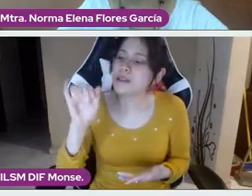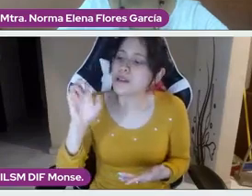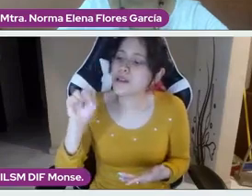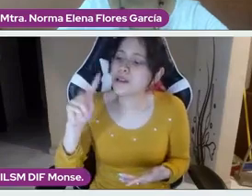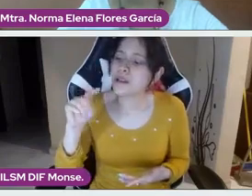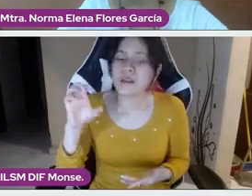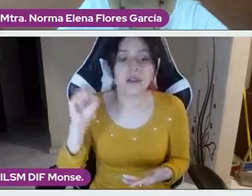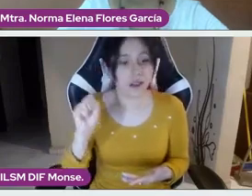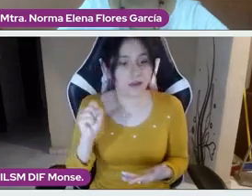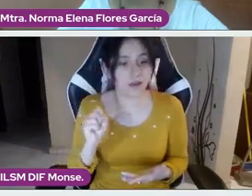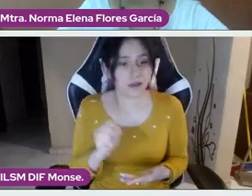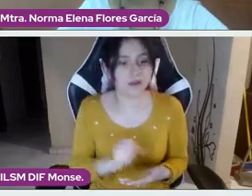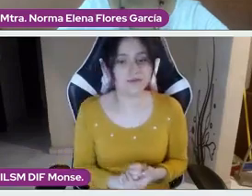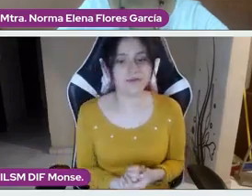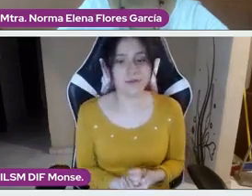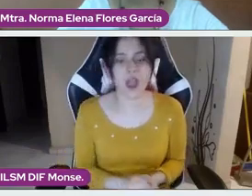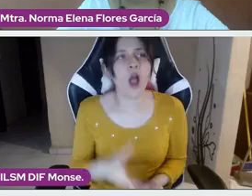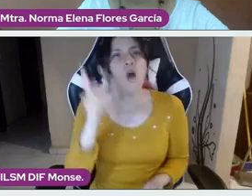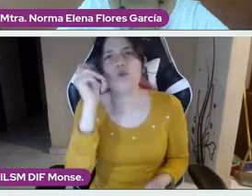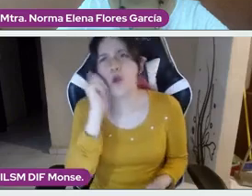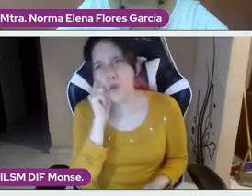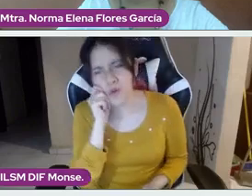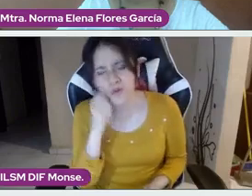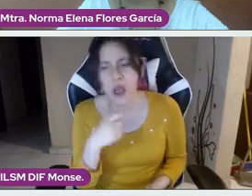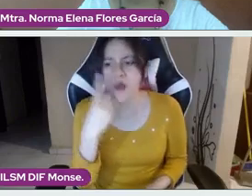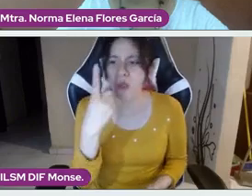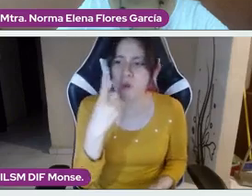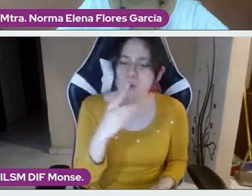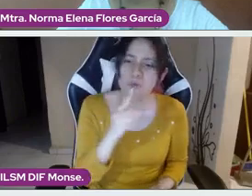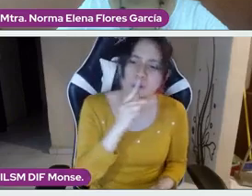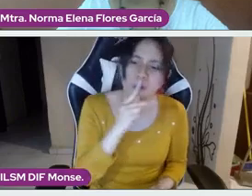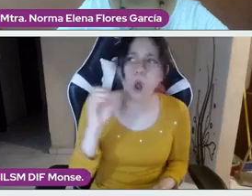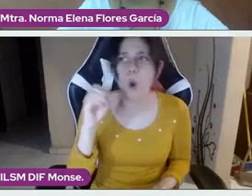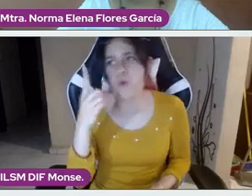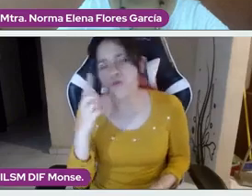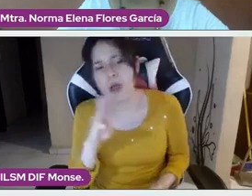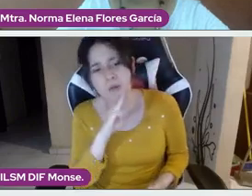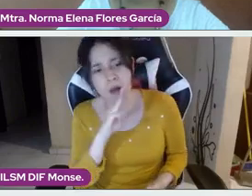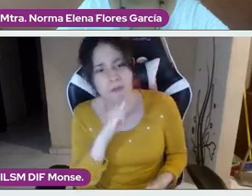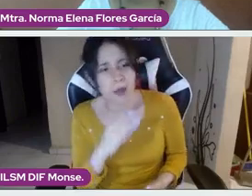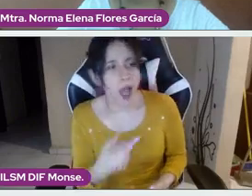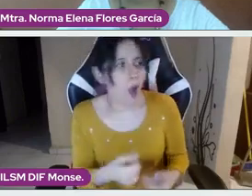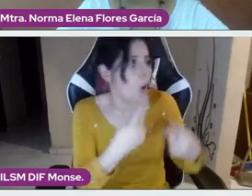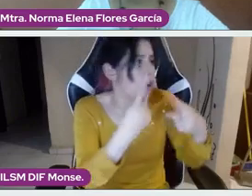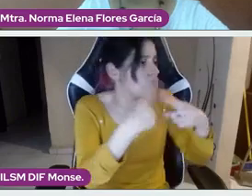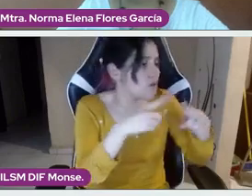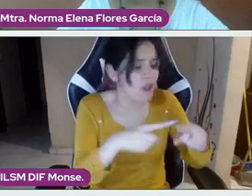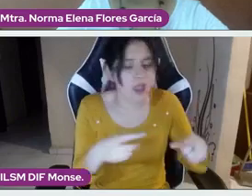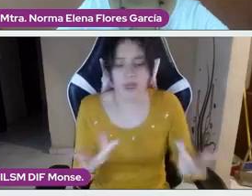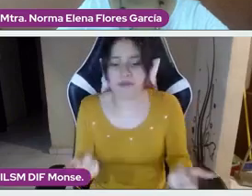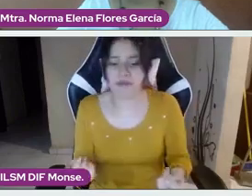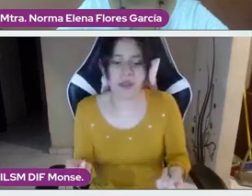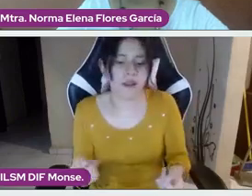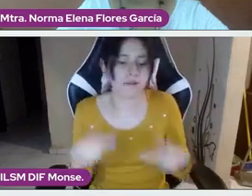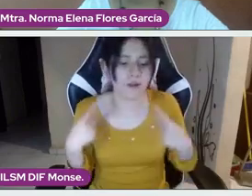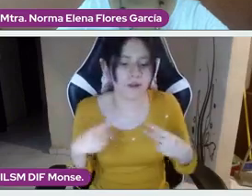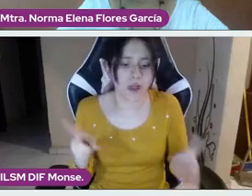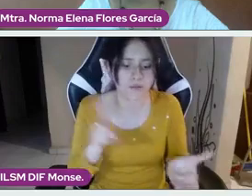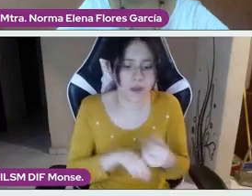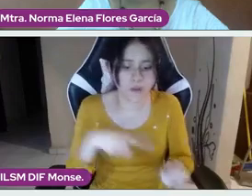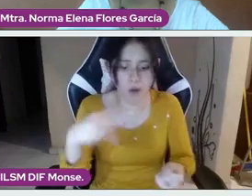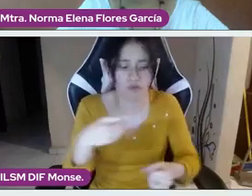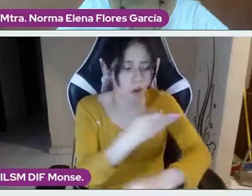resilientes. Entonces, no importa si eres monoparental, si eres extensa, si eres familia de corazón, no importa, tú perteneces a una